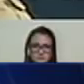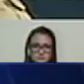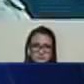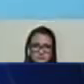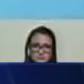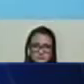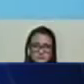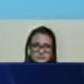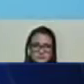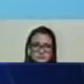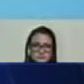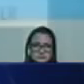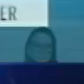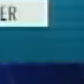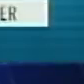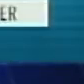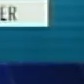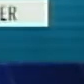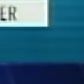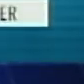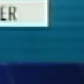subiera. Nada.